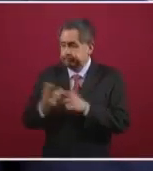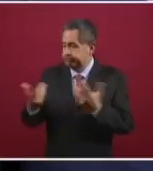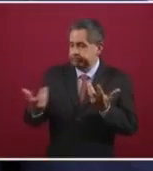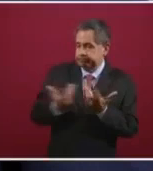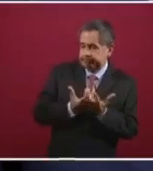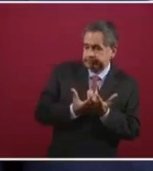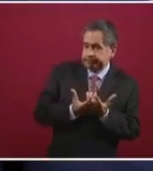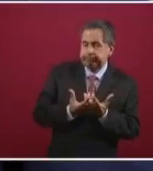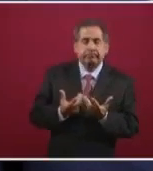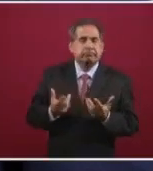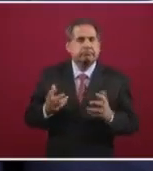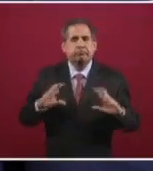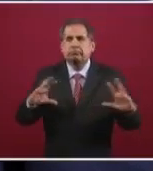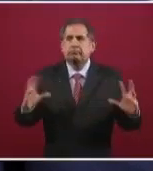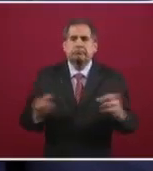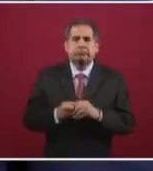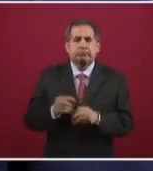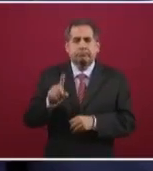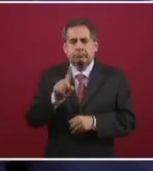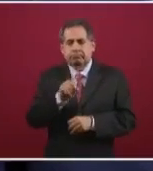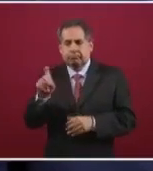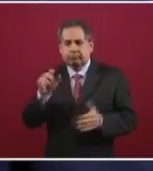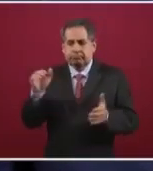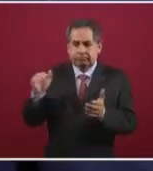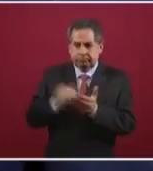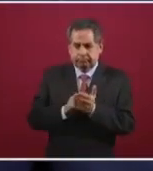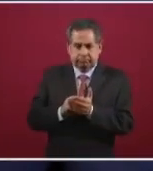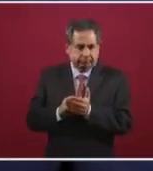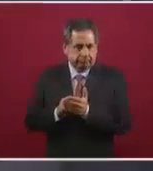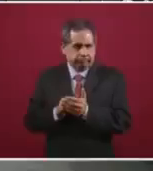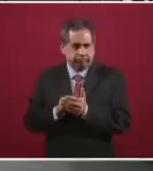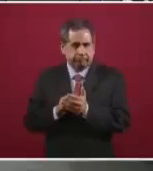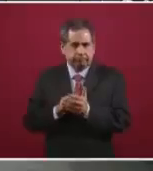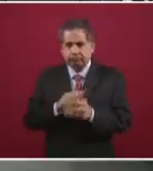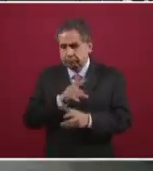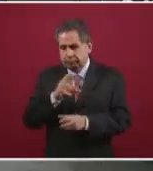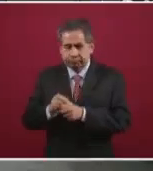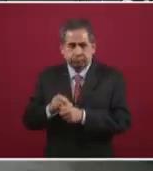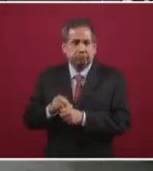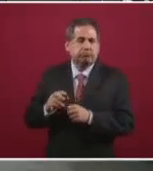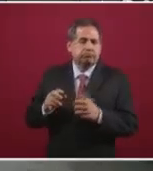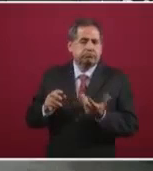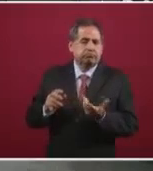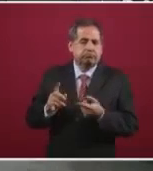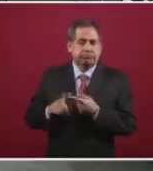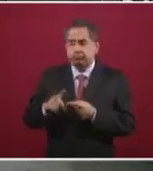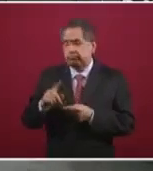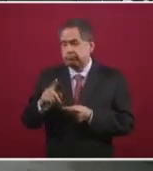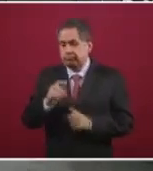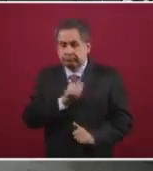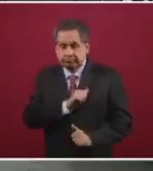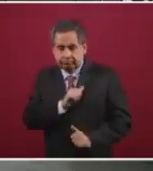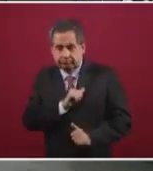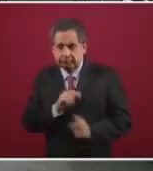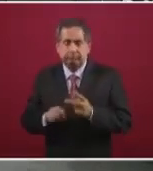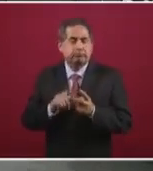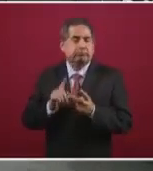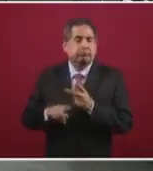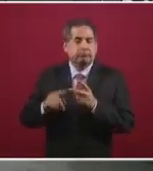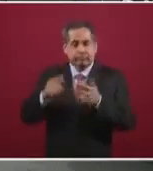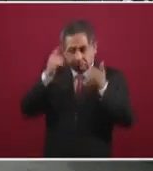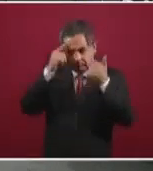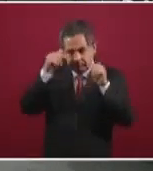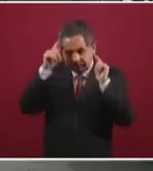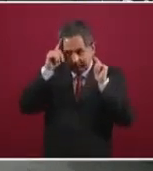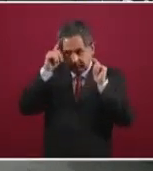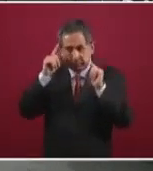alrededor de 100,000 elementos, tanto de la Secretaría de la Defensa como